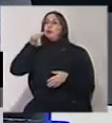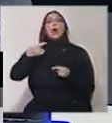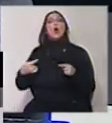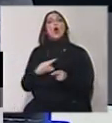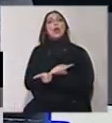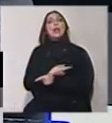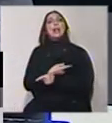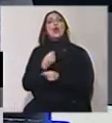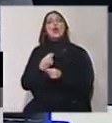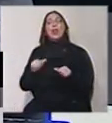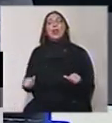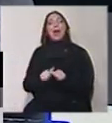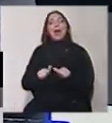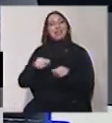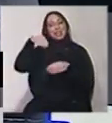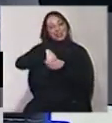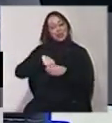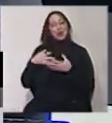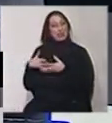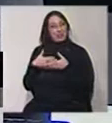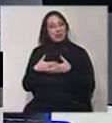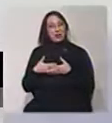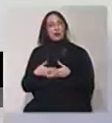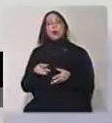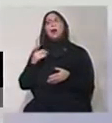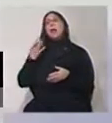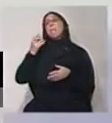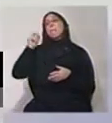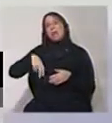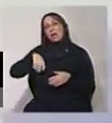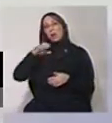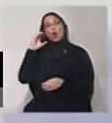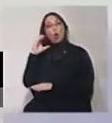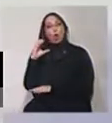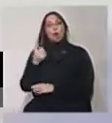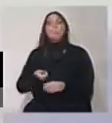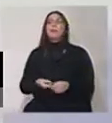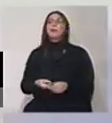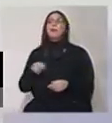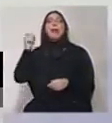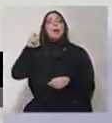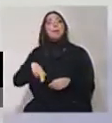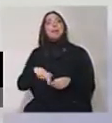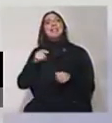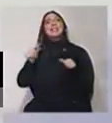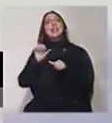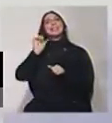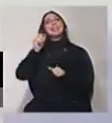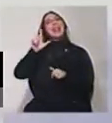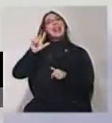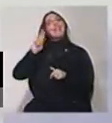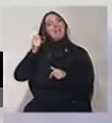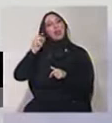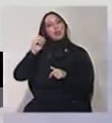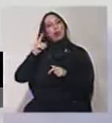que practica. ¿Sí? El Plan Colombia, los planes que se dieron en El Salvador, que tuvieron varios nombres,